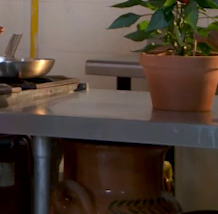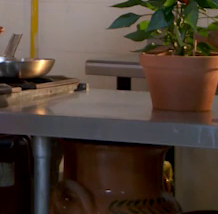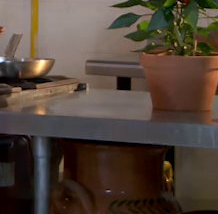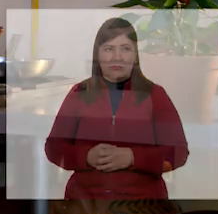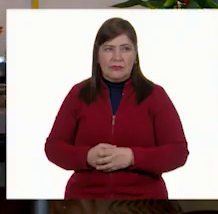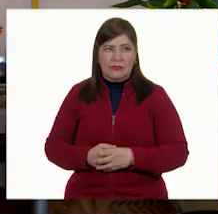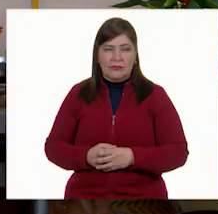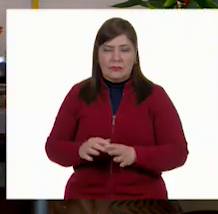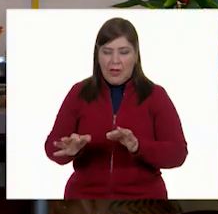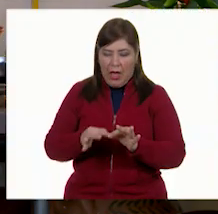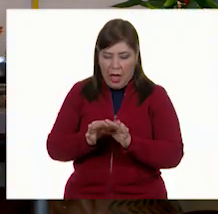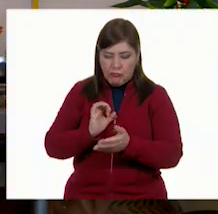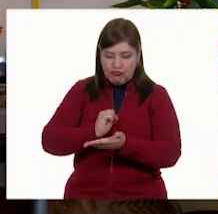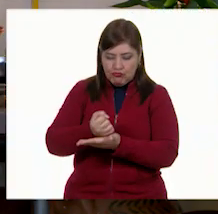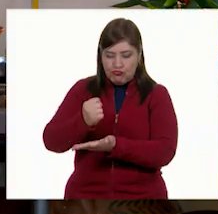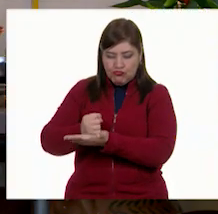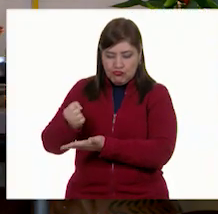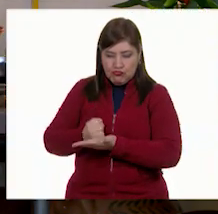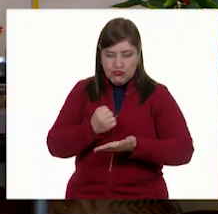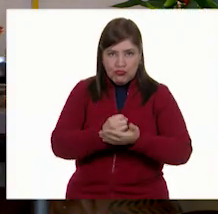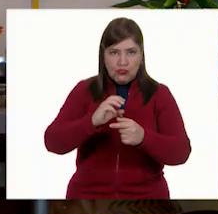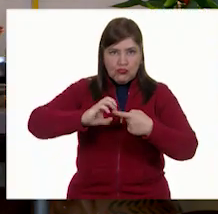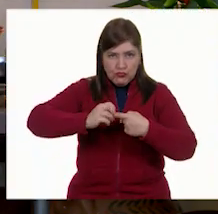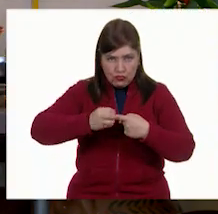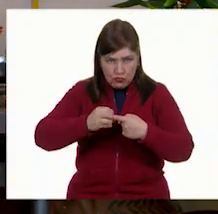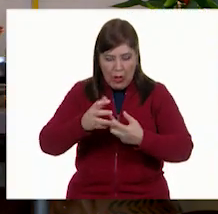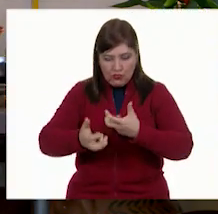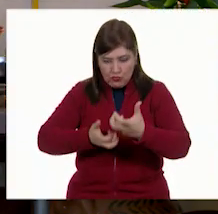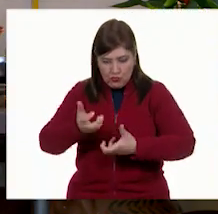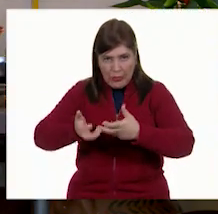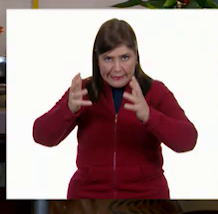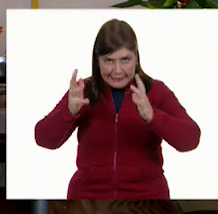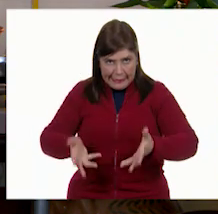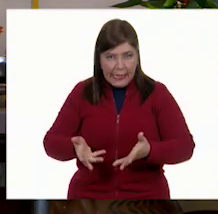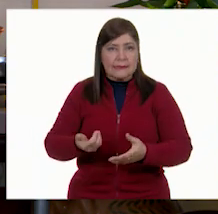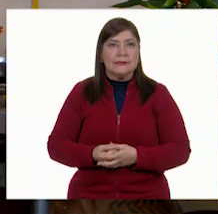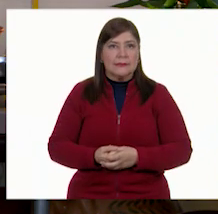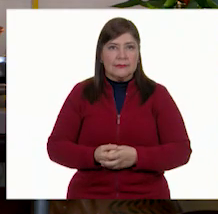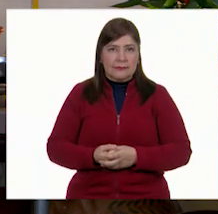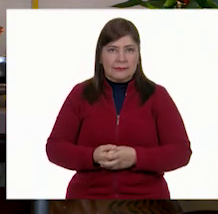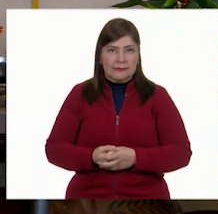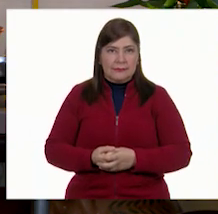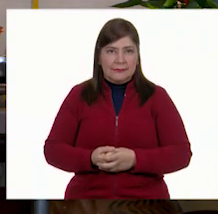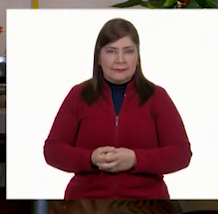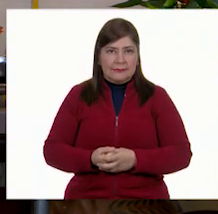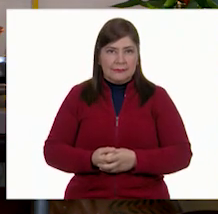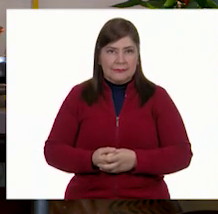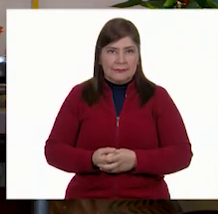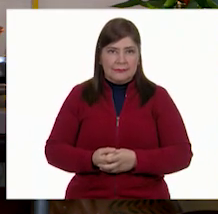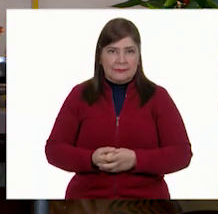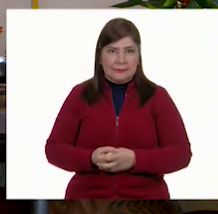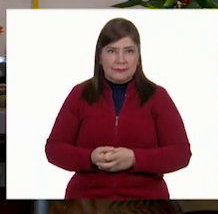Ya están machacados, refritos, los frijoles.